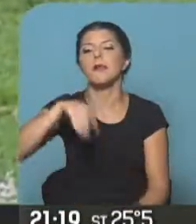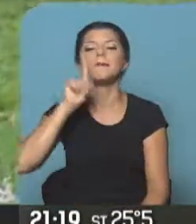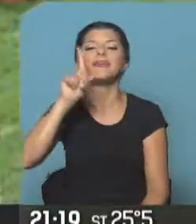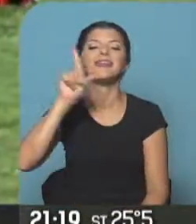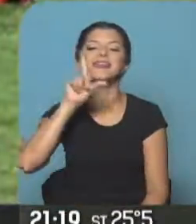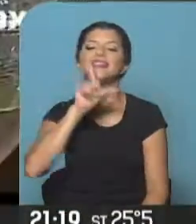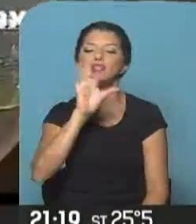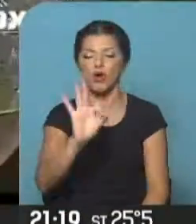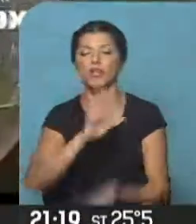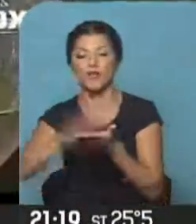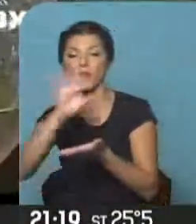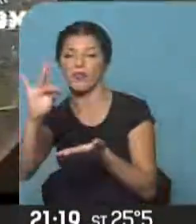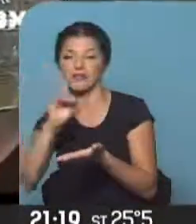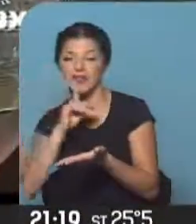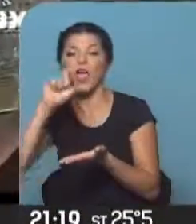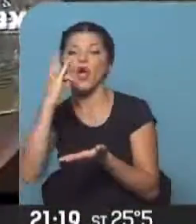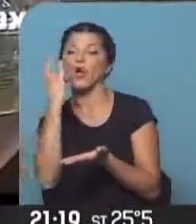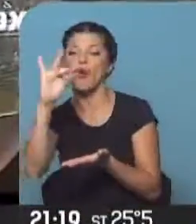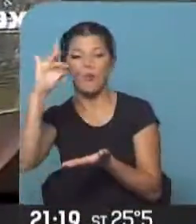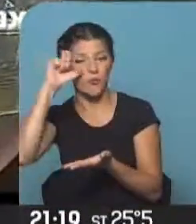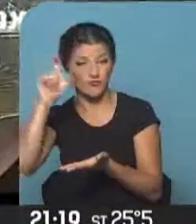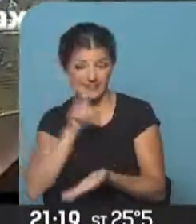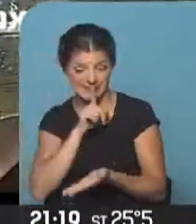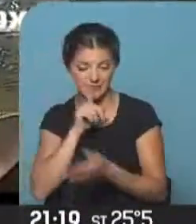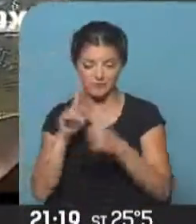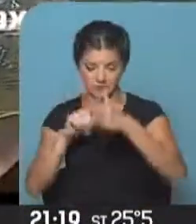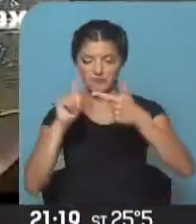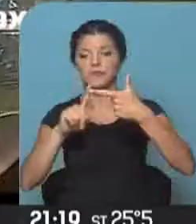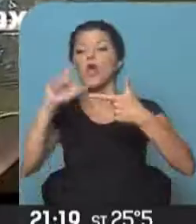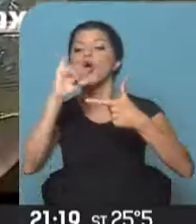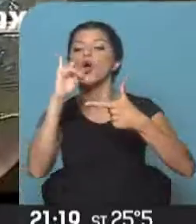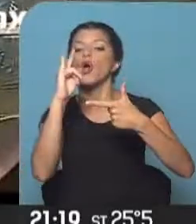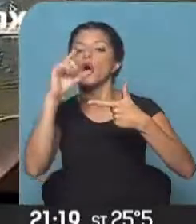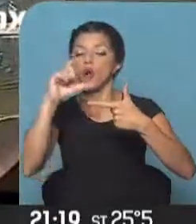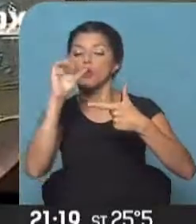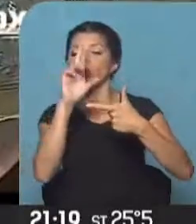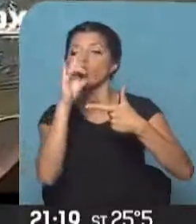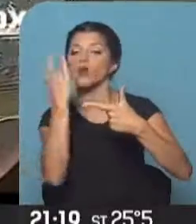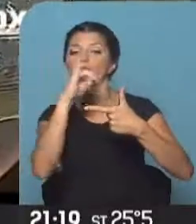Chacho Coudet como entrenador. Cruzeiro, otro equipo de Brasil,